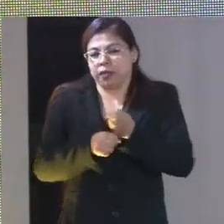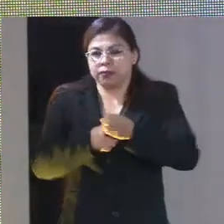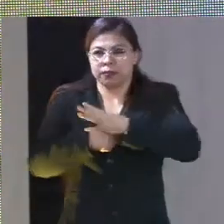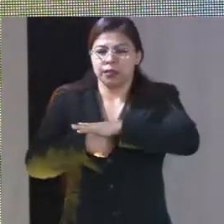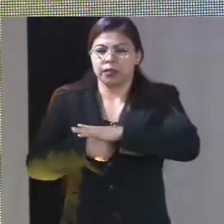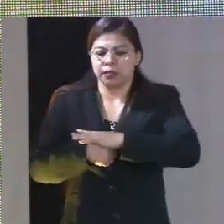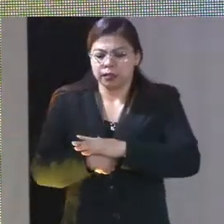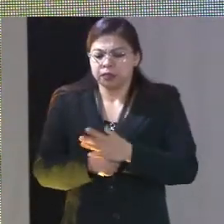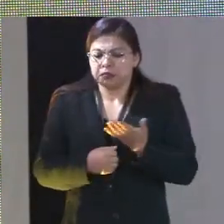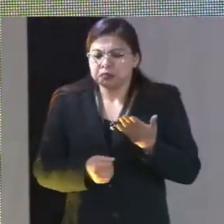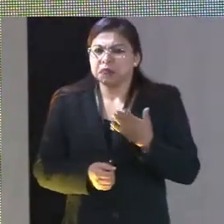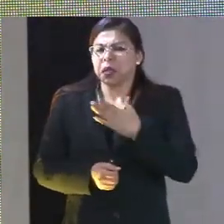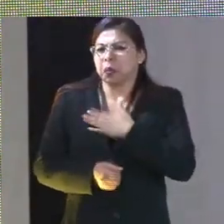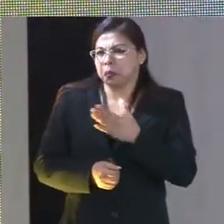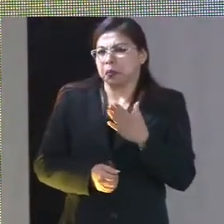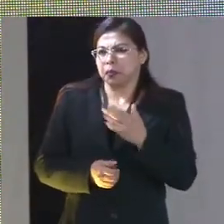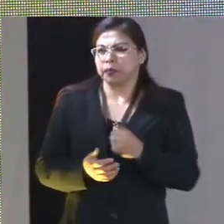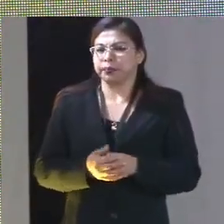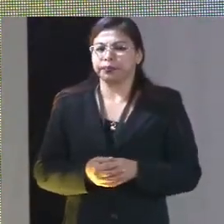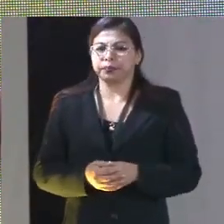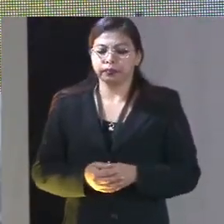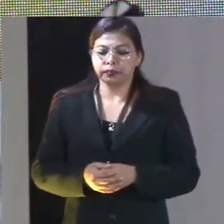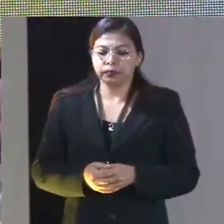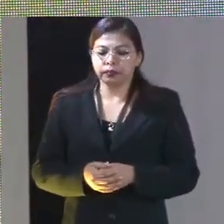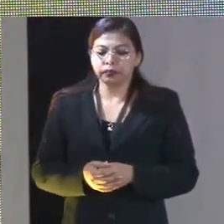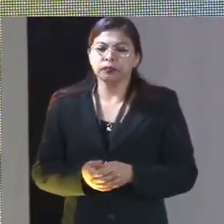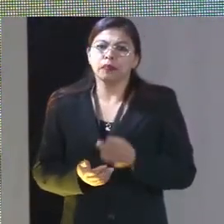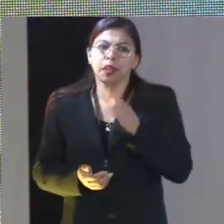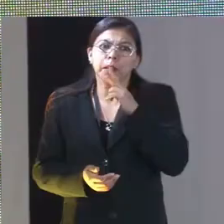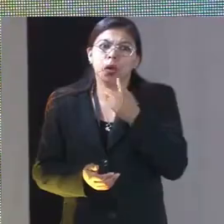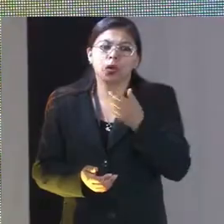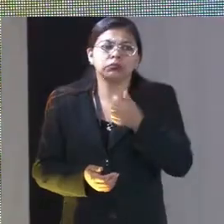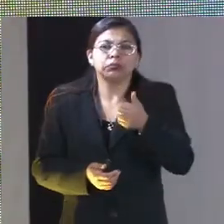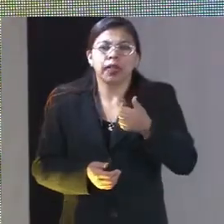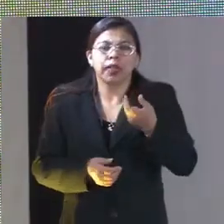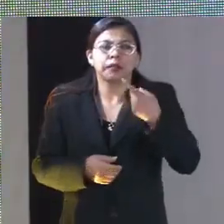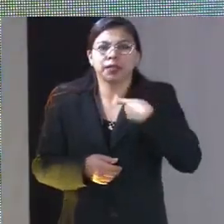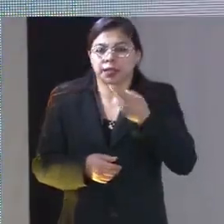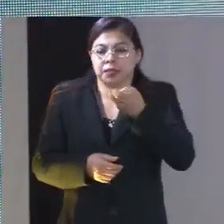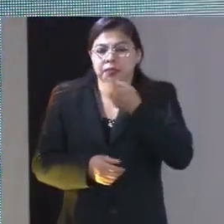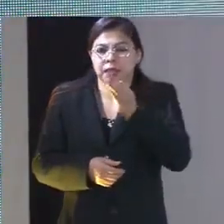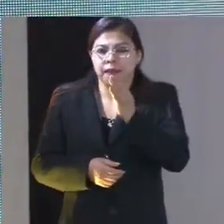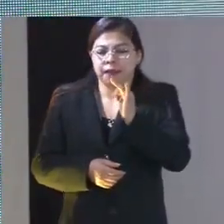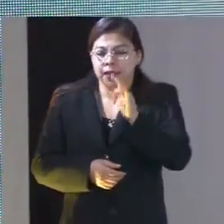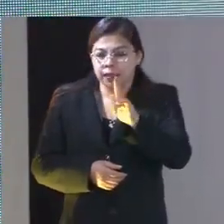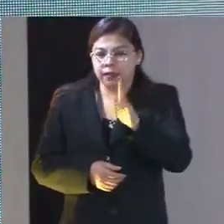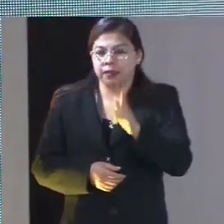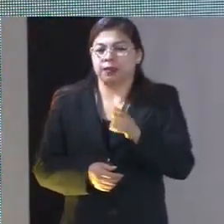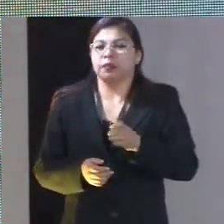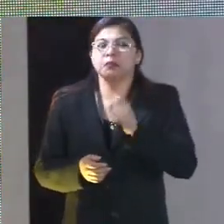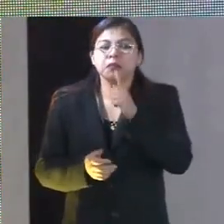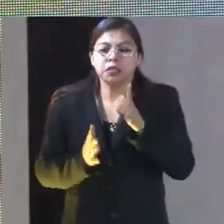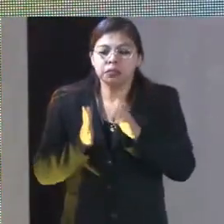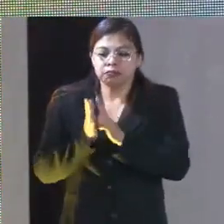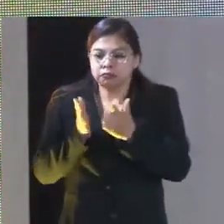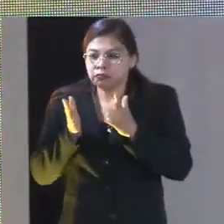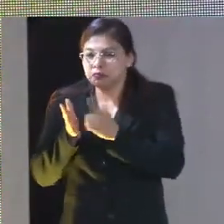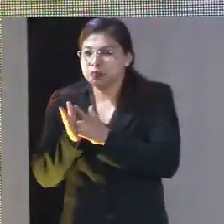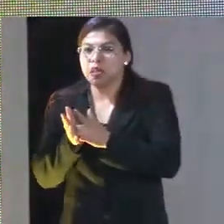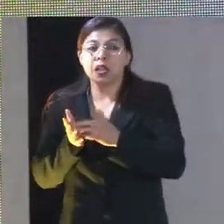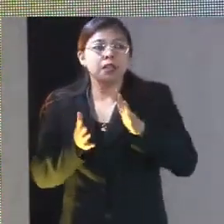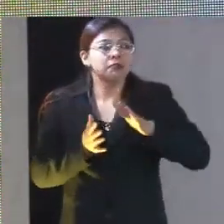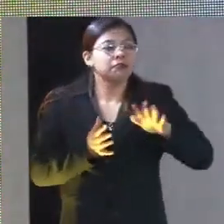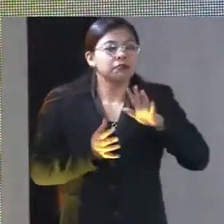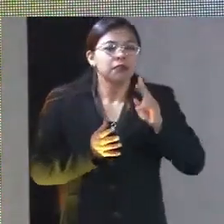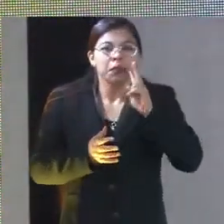pero es bueno poder ver gente. Y es mejor todavía estar aquí en una feria de libro, con libros a nuestro alrededor,